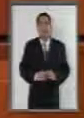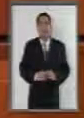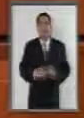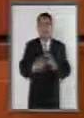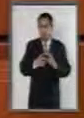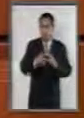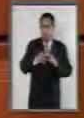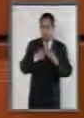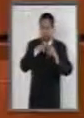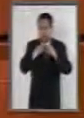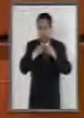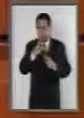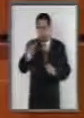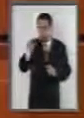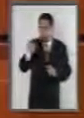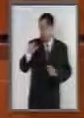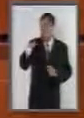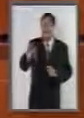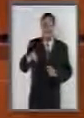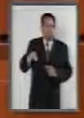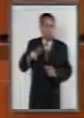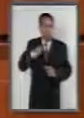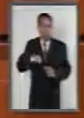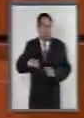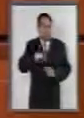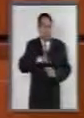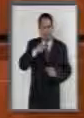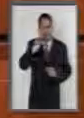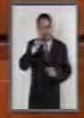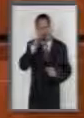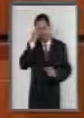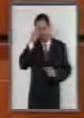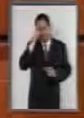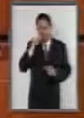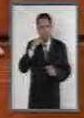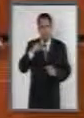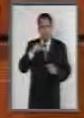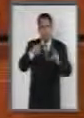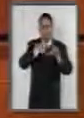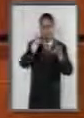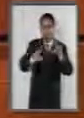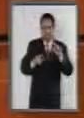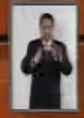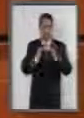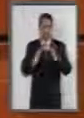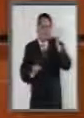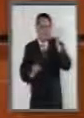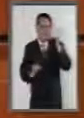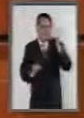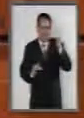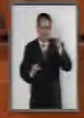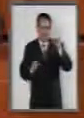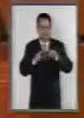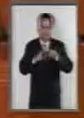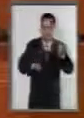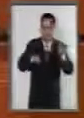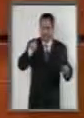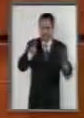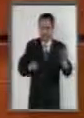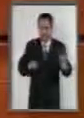atentos en Acción Nacional de las tremendas desigualdades regionales que persisten y de las distintas